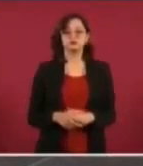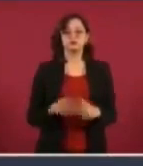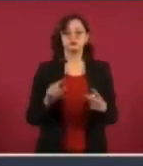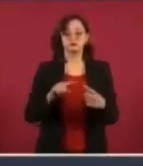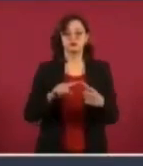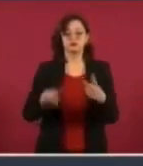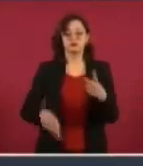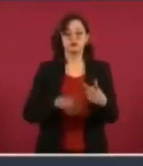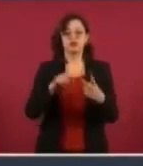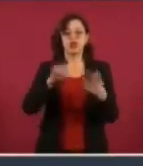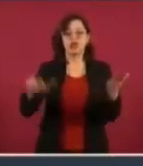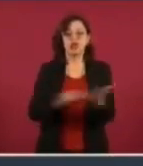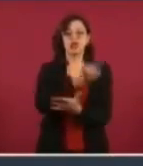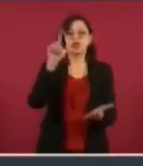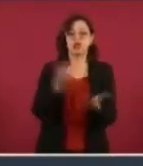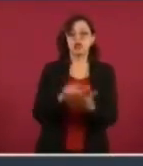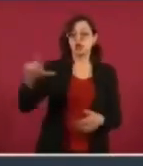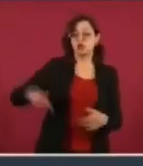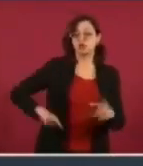de austeridad republicana,